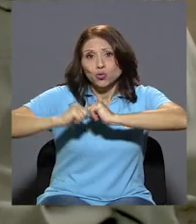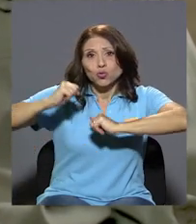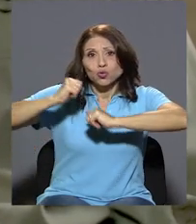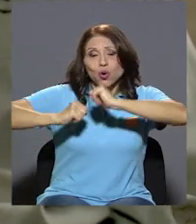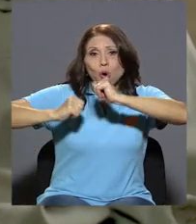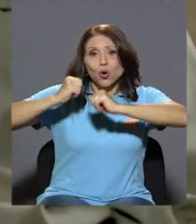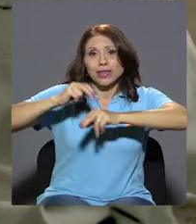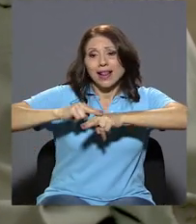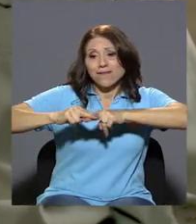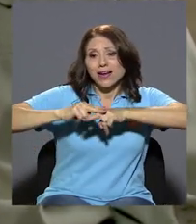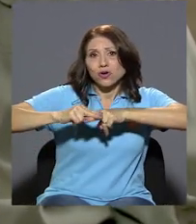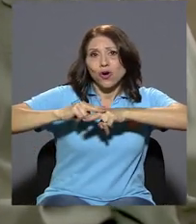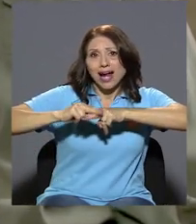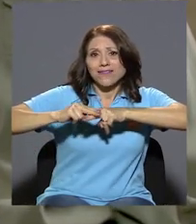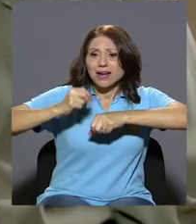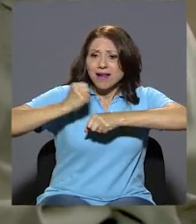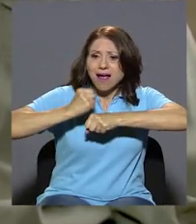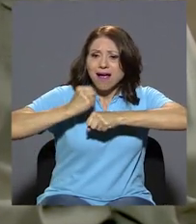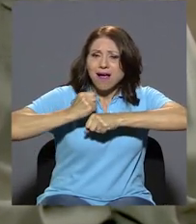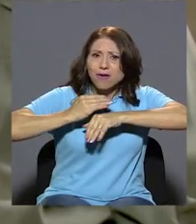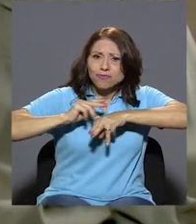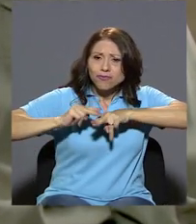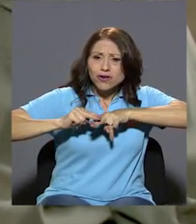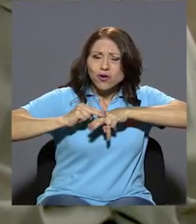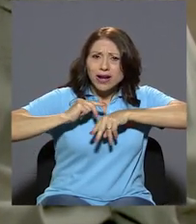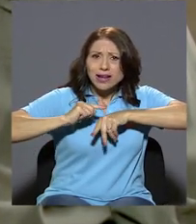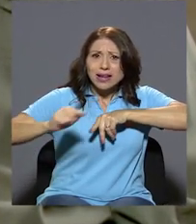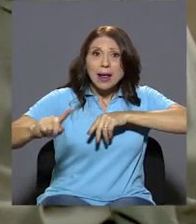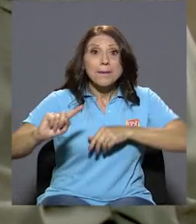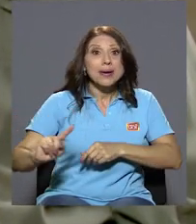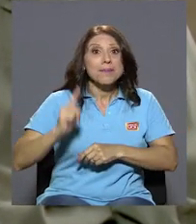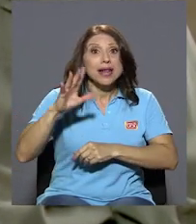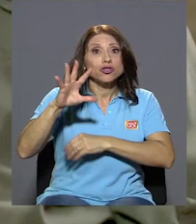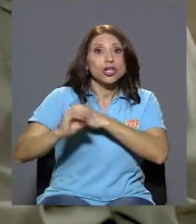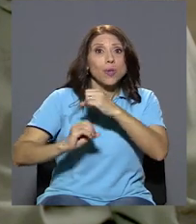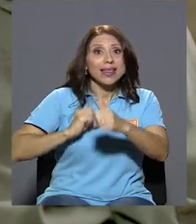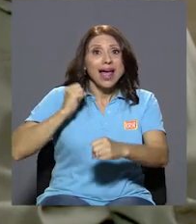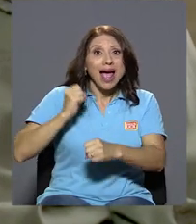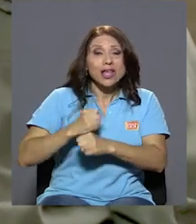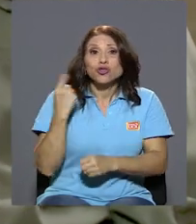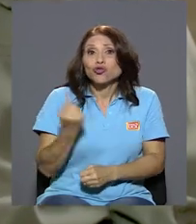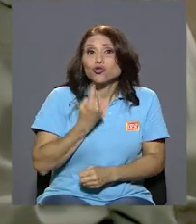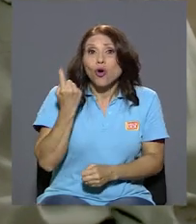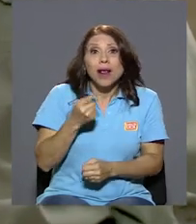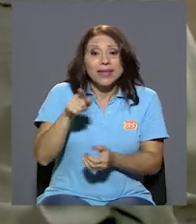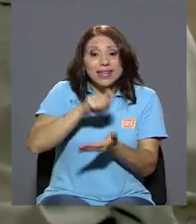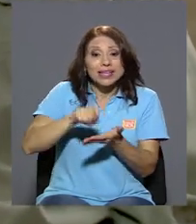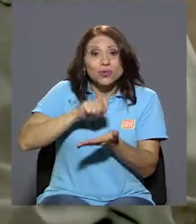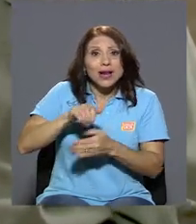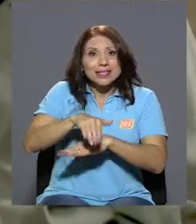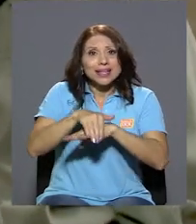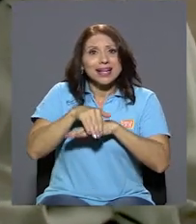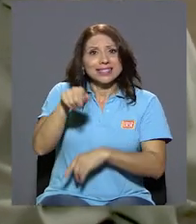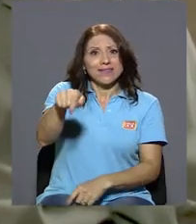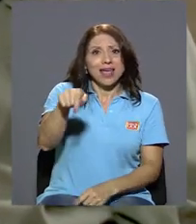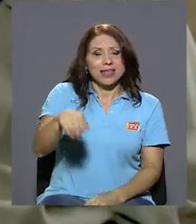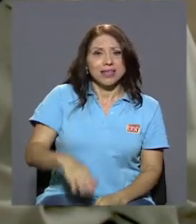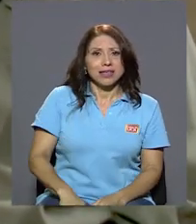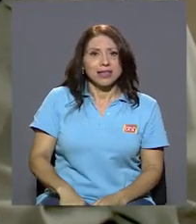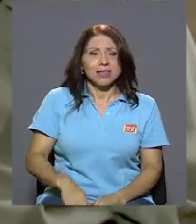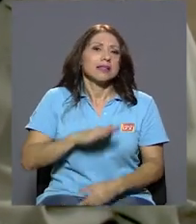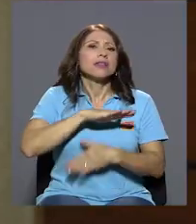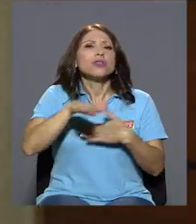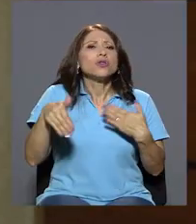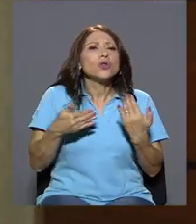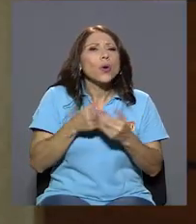ferrocarril los primeros 50 años solo escuelas de inglés había allí o sea todo ese esfuerzo que